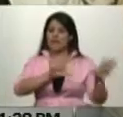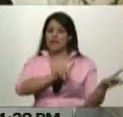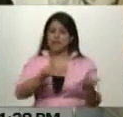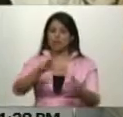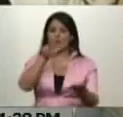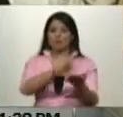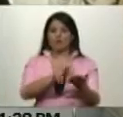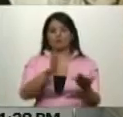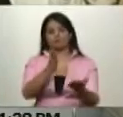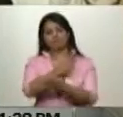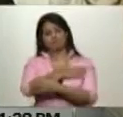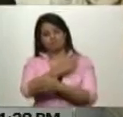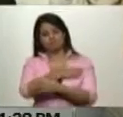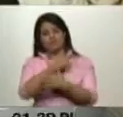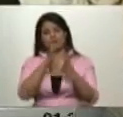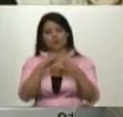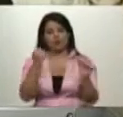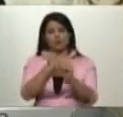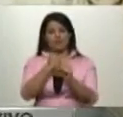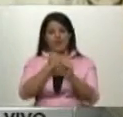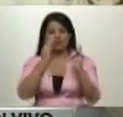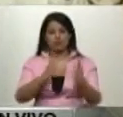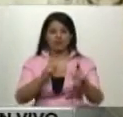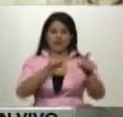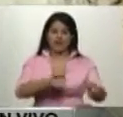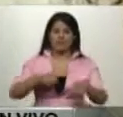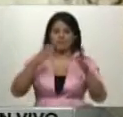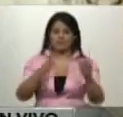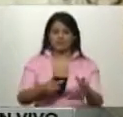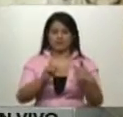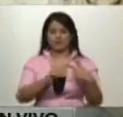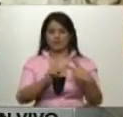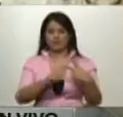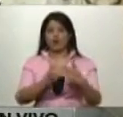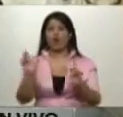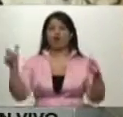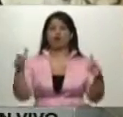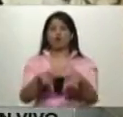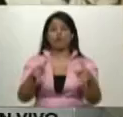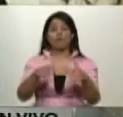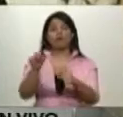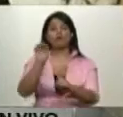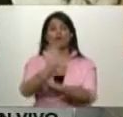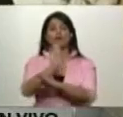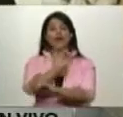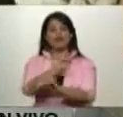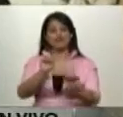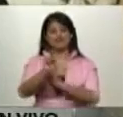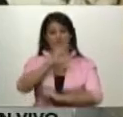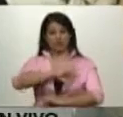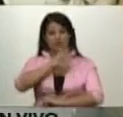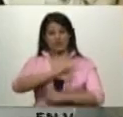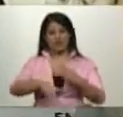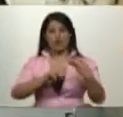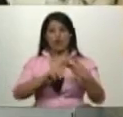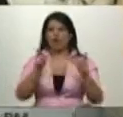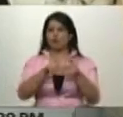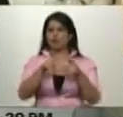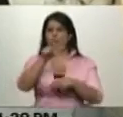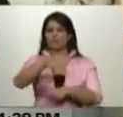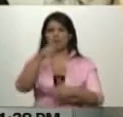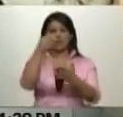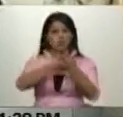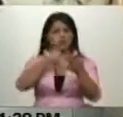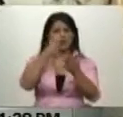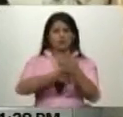movimientos de campesinos, campesinas, movimientos de ecosocialistas, de ecologistas, que dieron esa lucha y